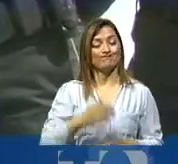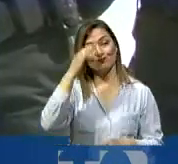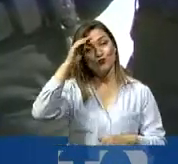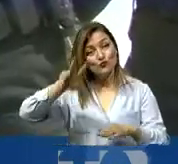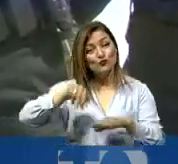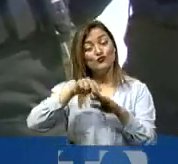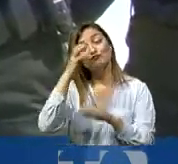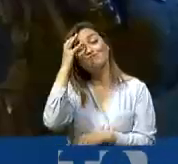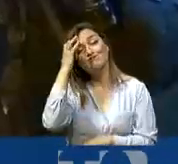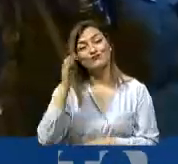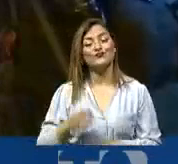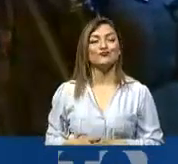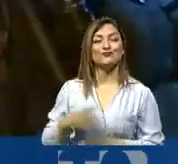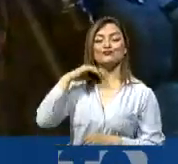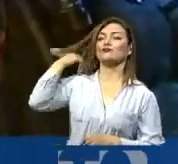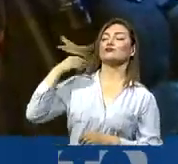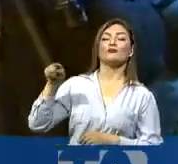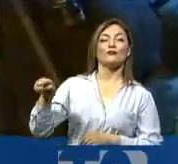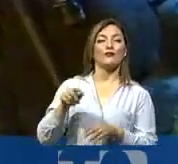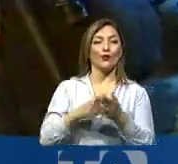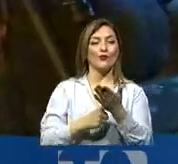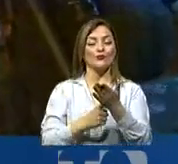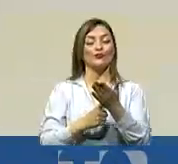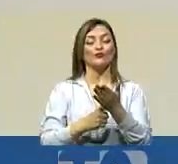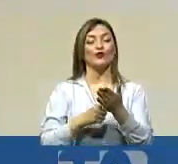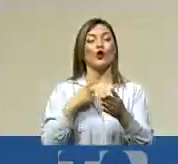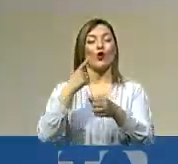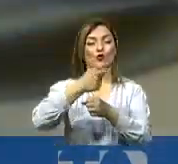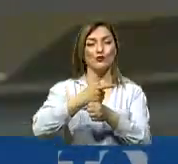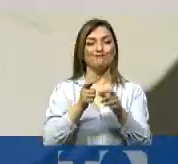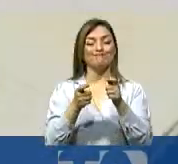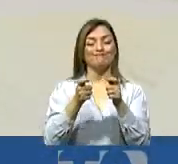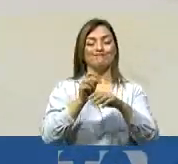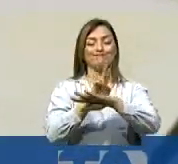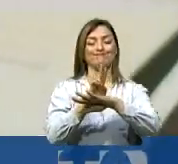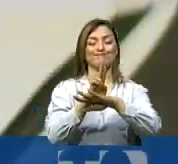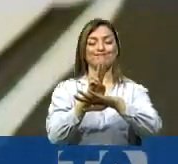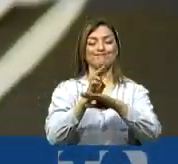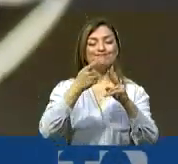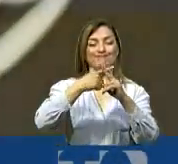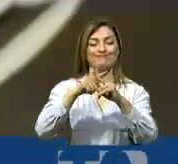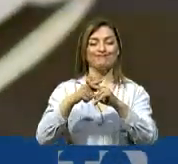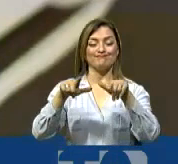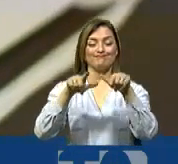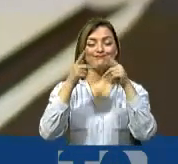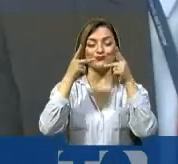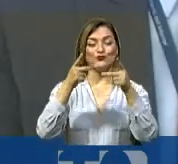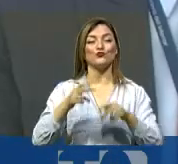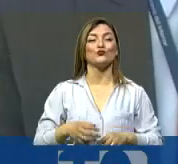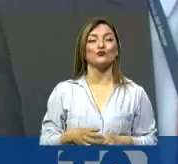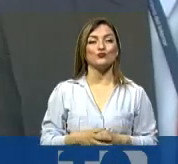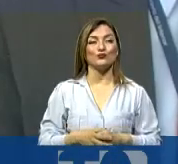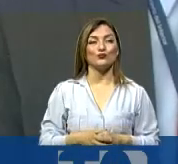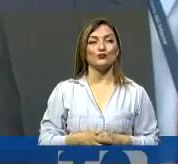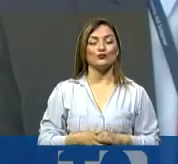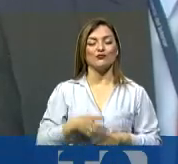Policía Nacional, que insiste en que se analice con celeridad la ordenanza que regula el porte de este tipo de herramientas en espacio público. La